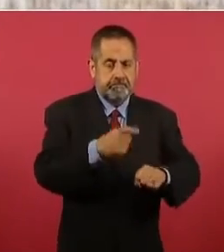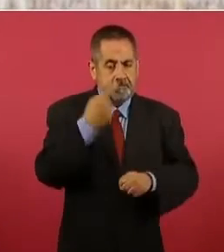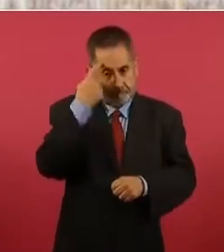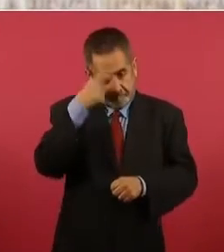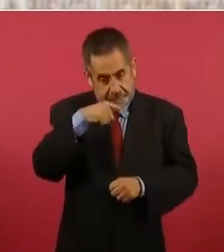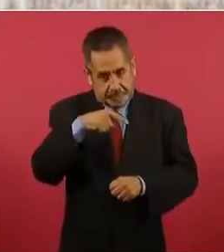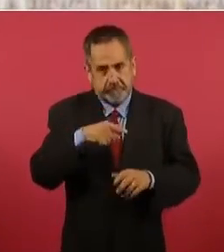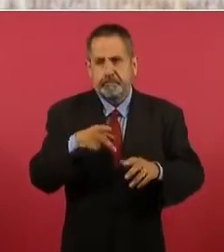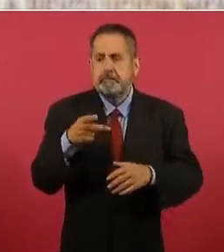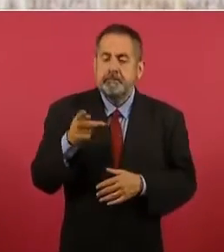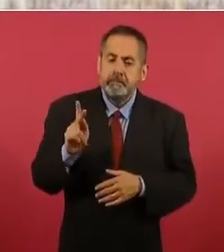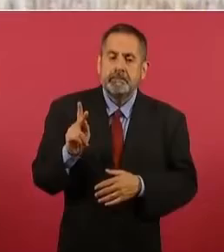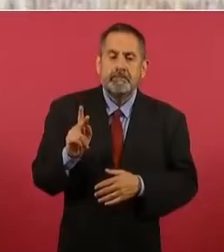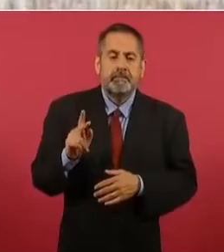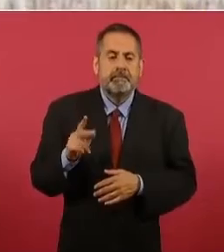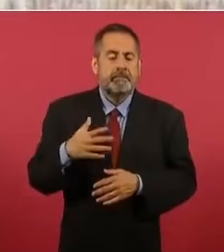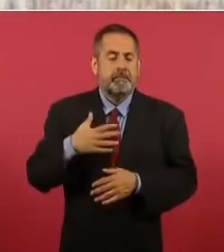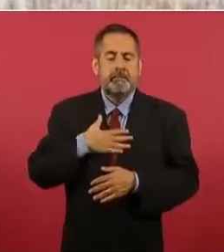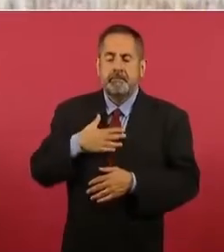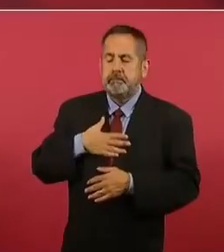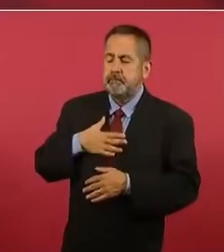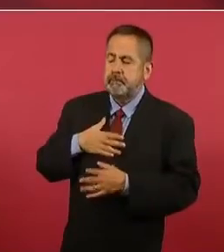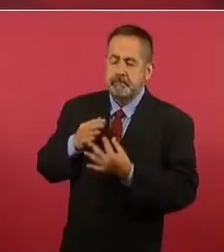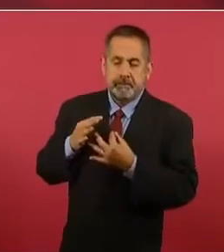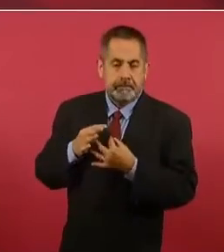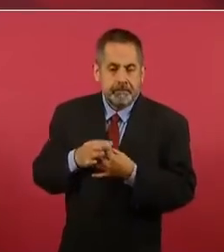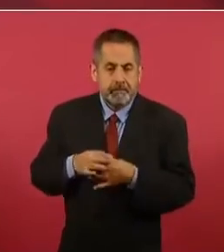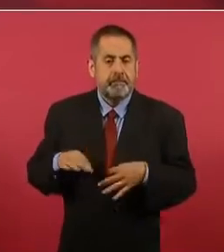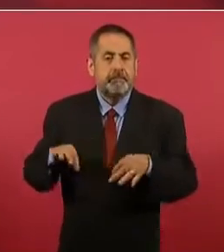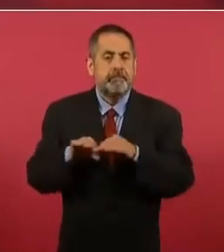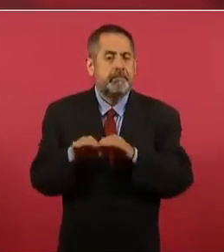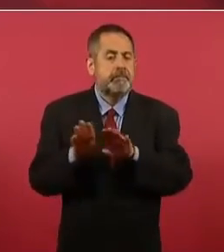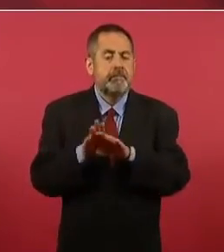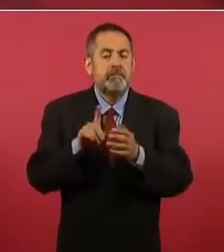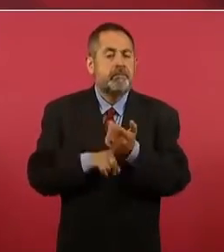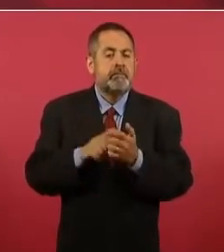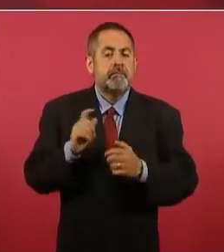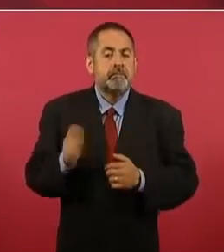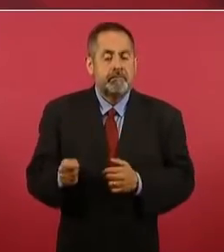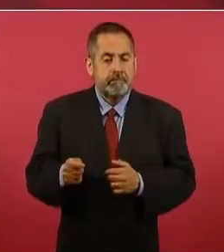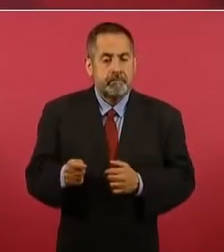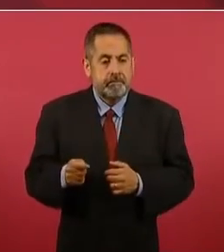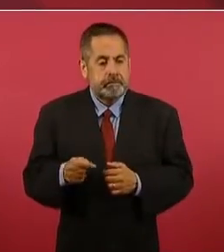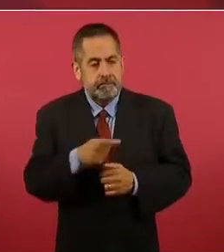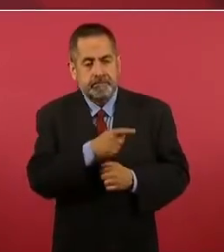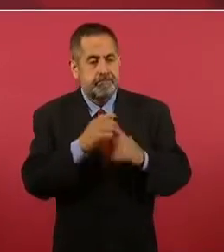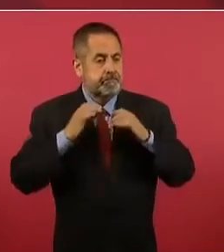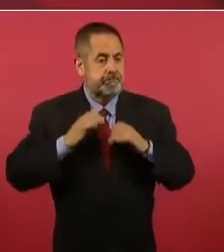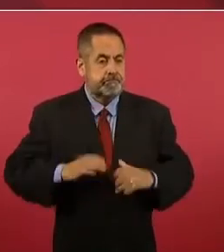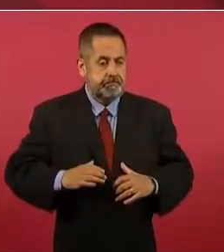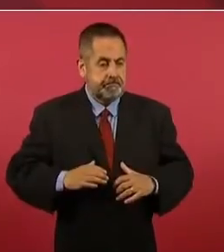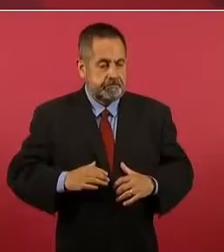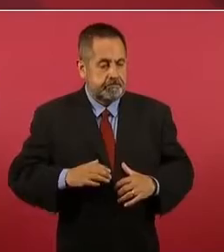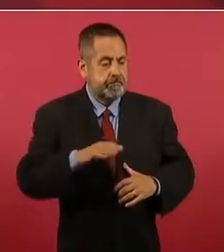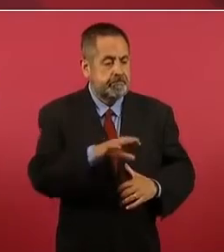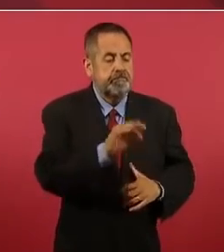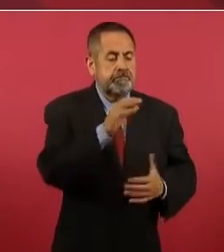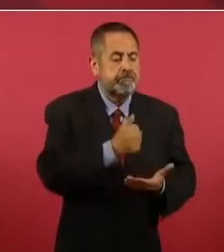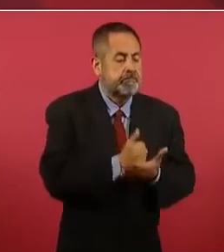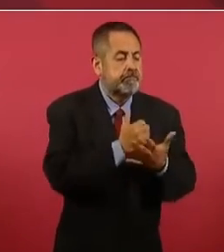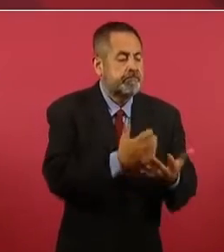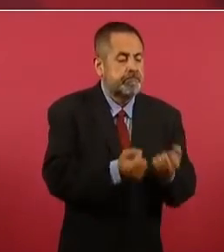Pero lo que nos importa ahora es encontrar los cuerpos